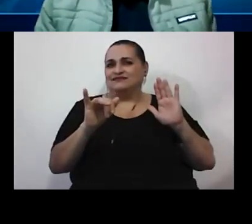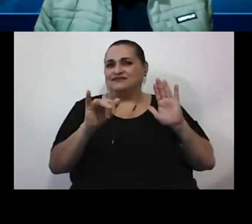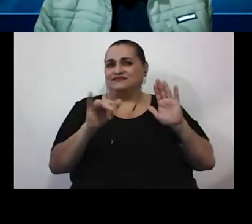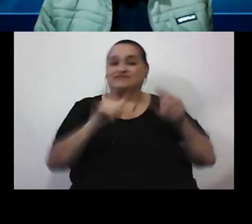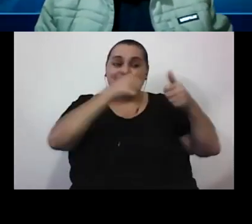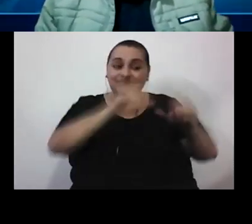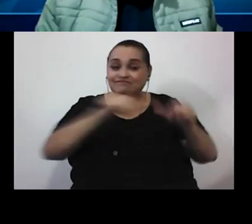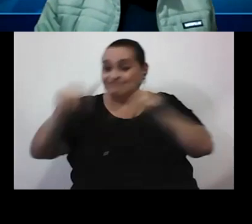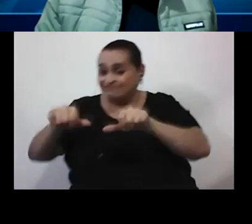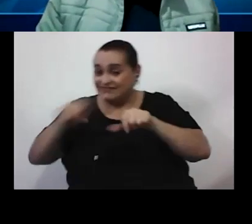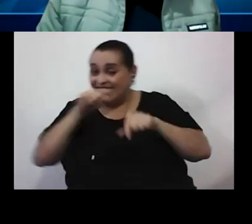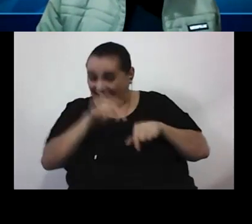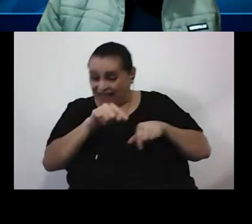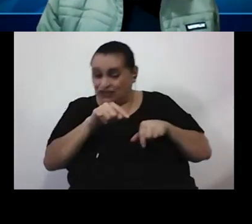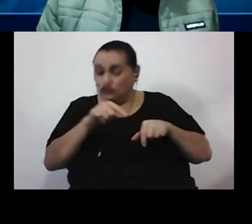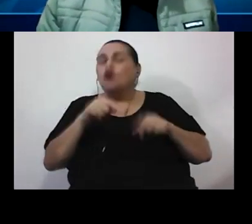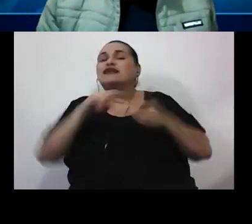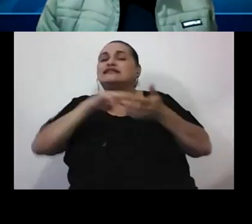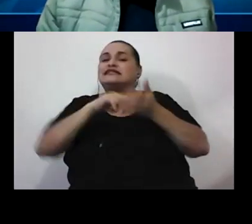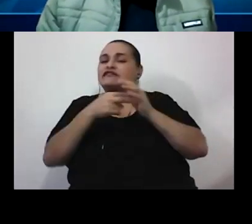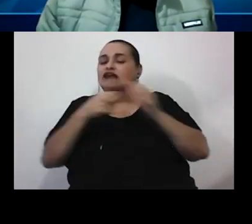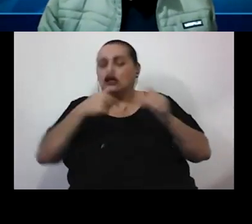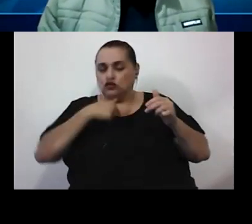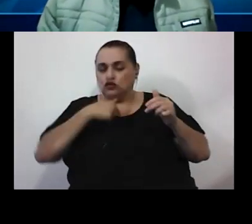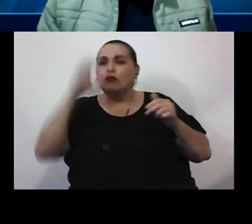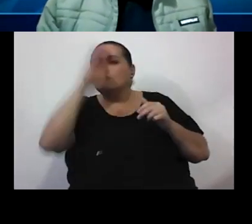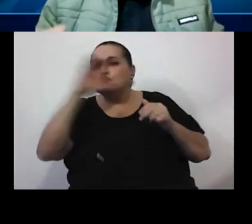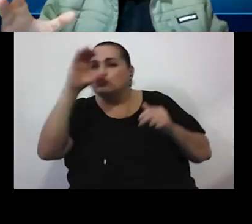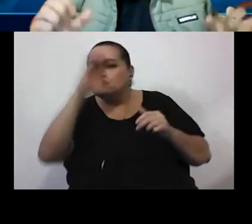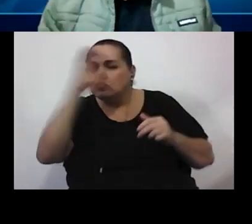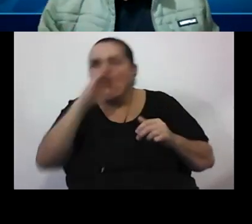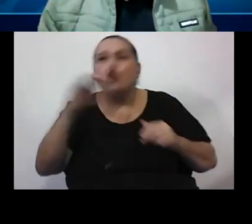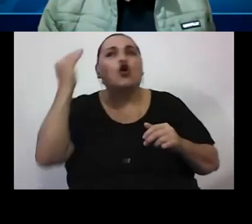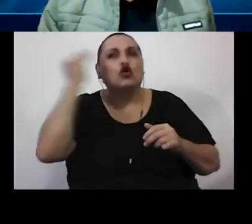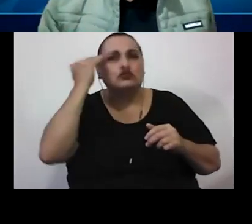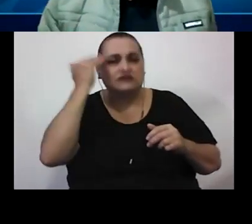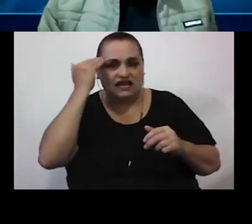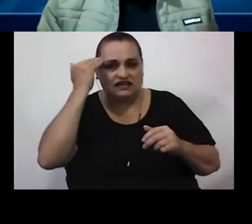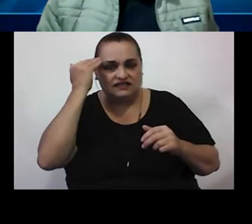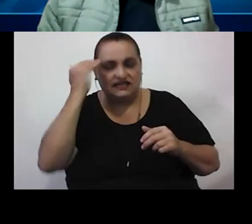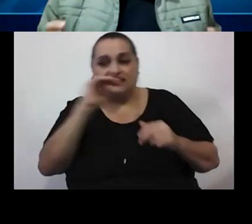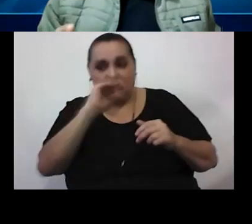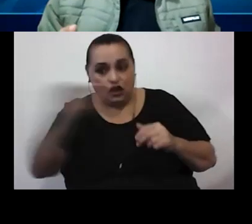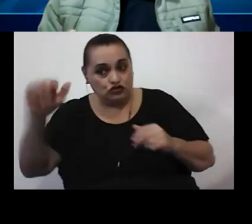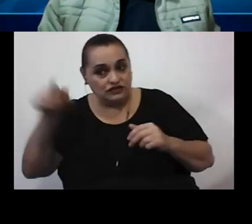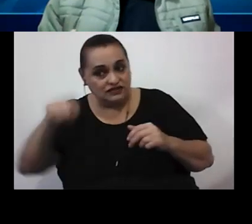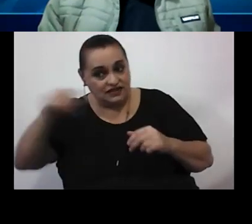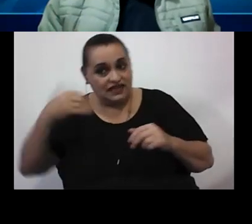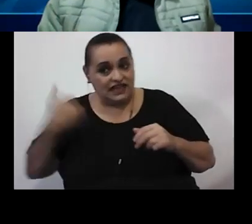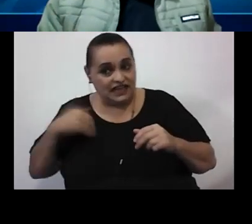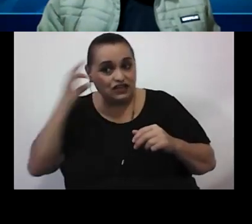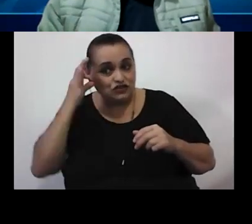ahorita más adelante, a buscar coincidencias y diferencias entre ellos y nosotros. Porque eso me